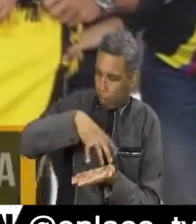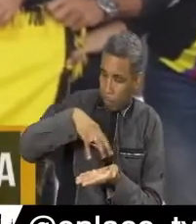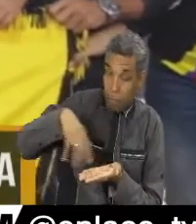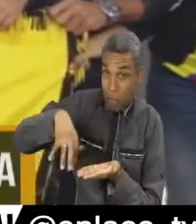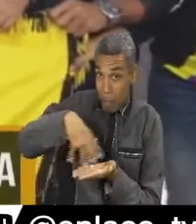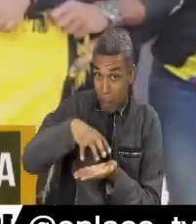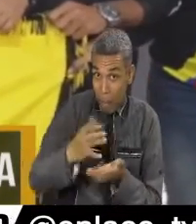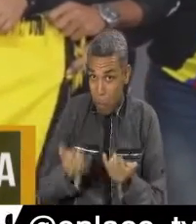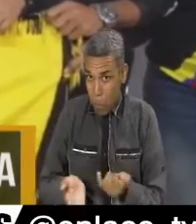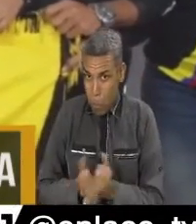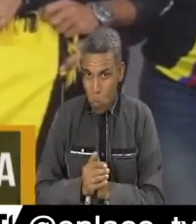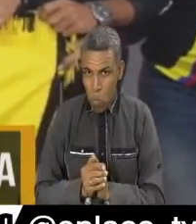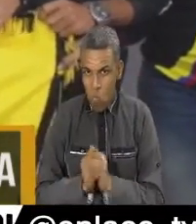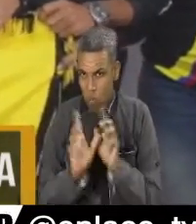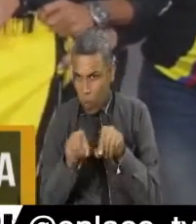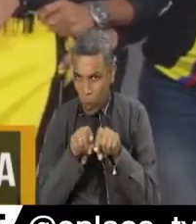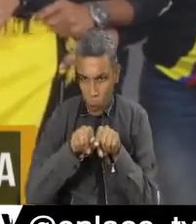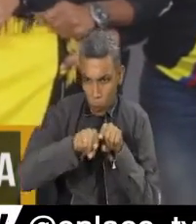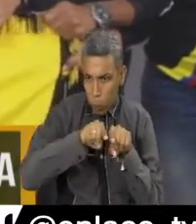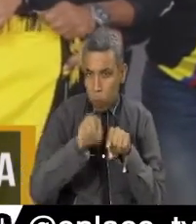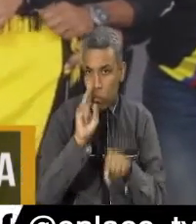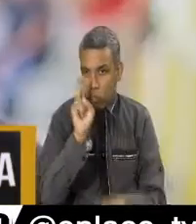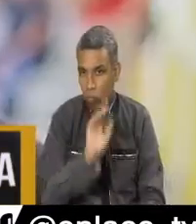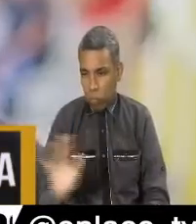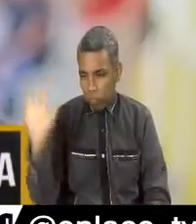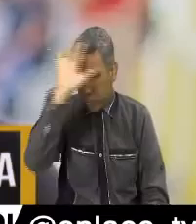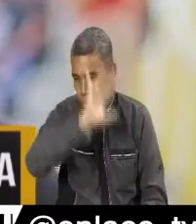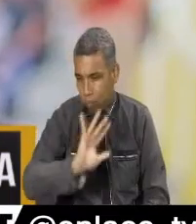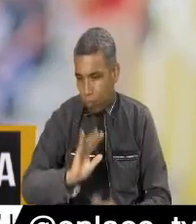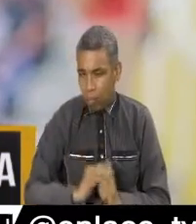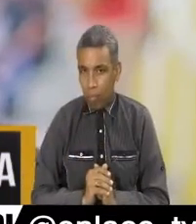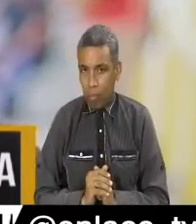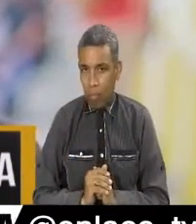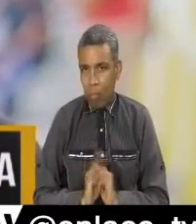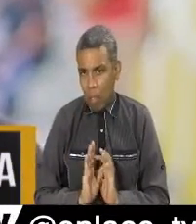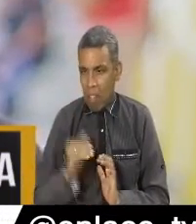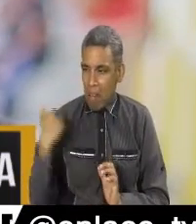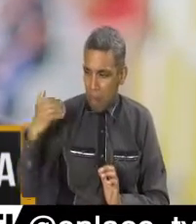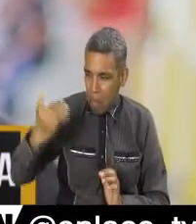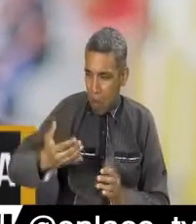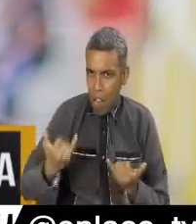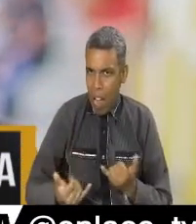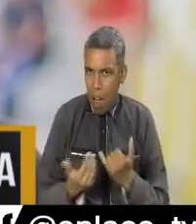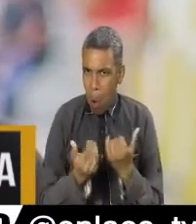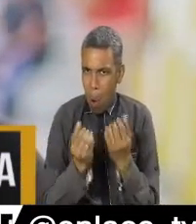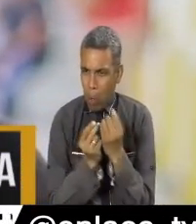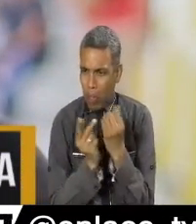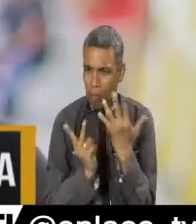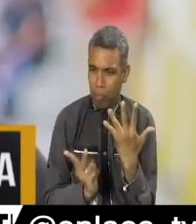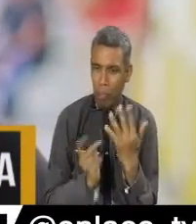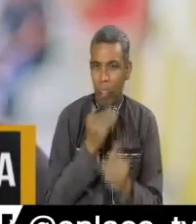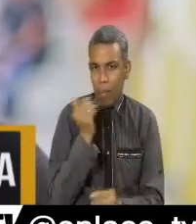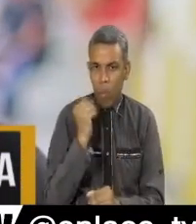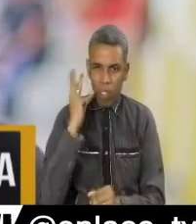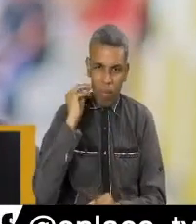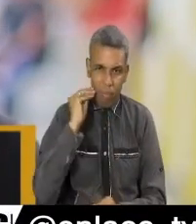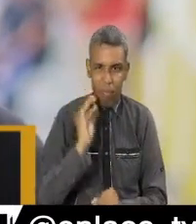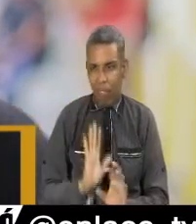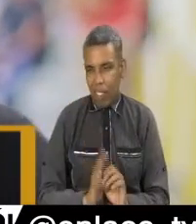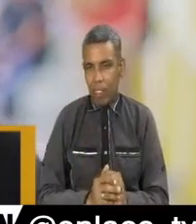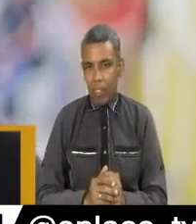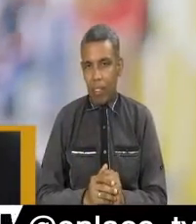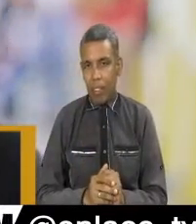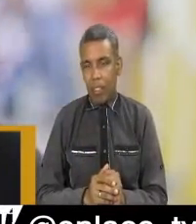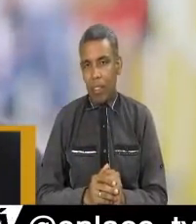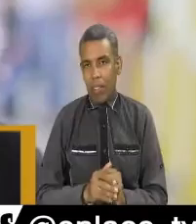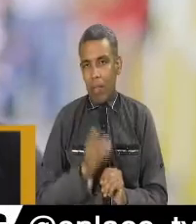da válida al torneo nacional y pues ahí afortunadamente llevamos pilotos muy bien rankeados entre los 10 mejores de Colombia, entre los 3